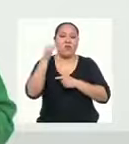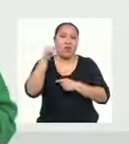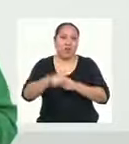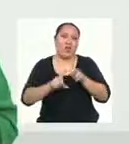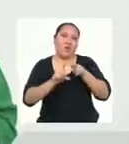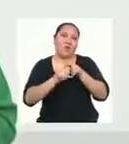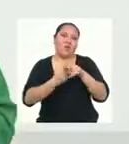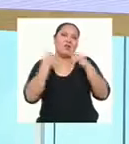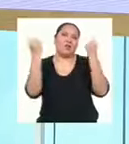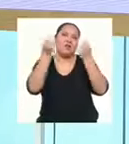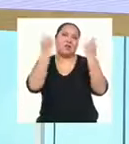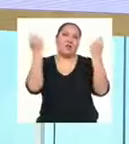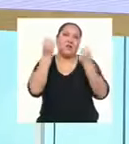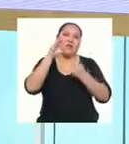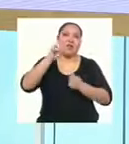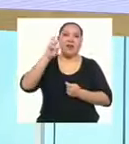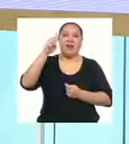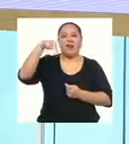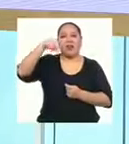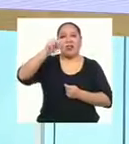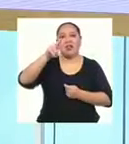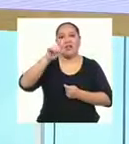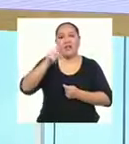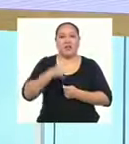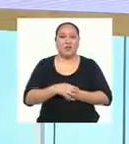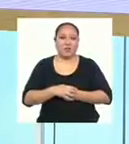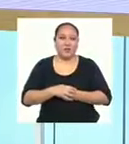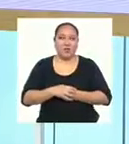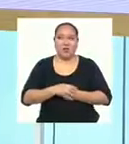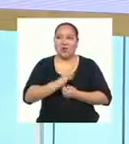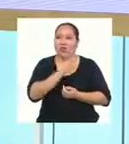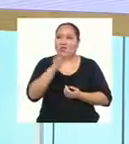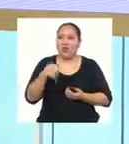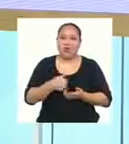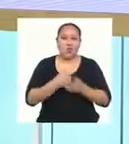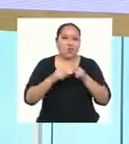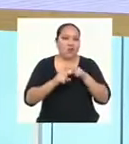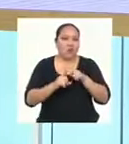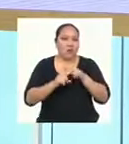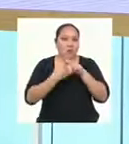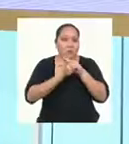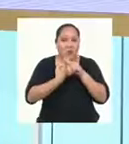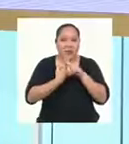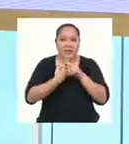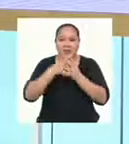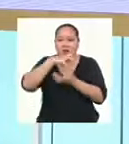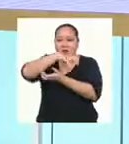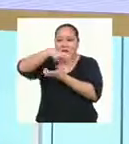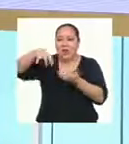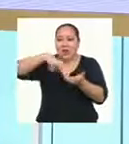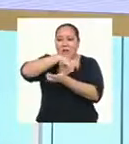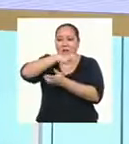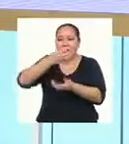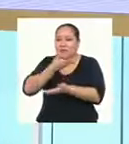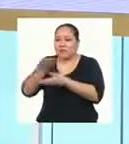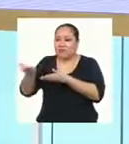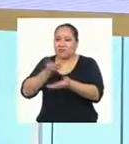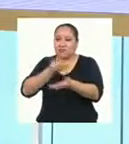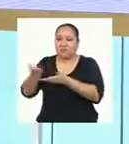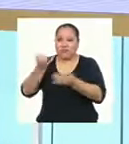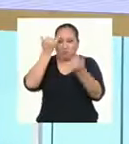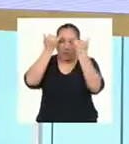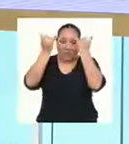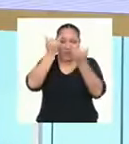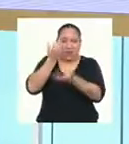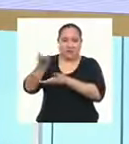celebraciones de carnaval. Como toda expresión cultural que nace de la mezcla e intercambios de ideas y